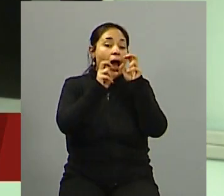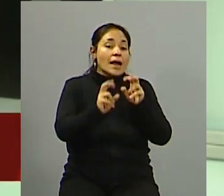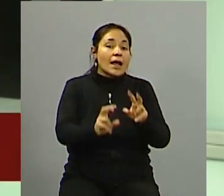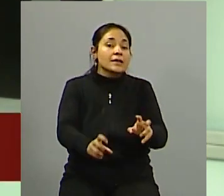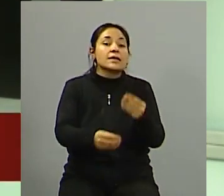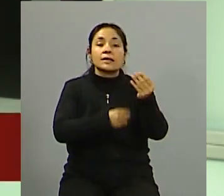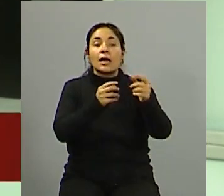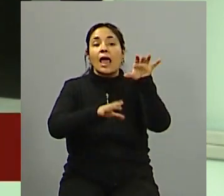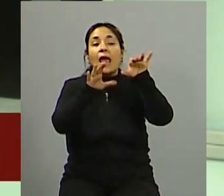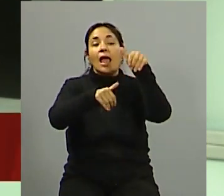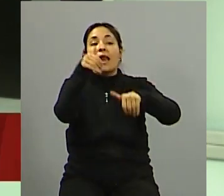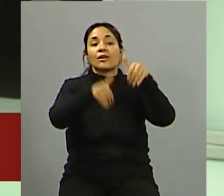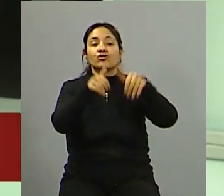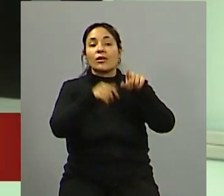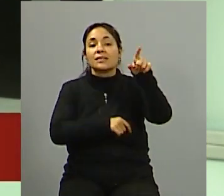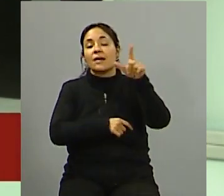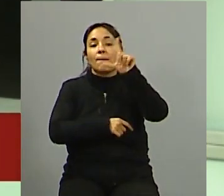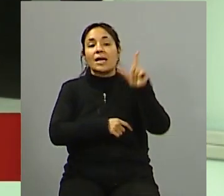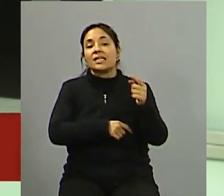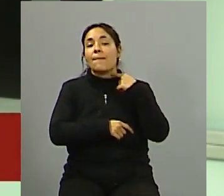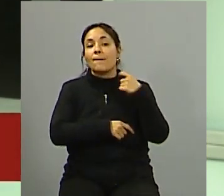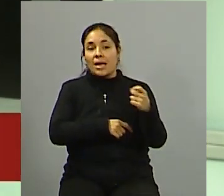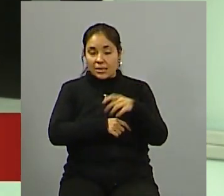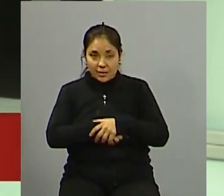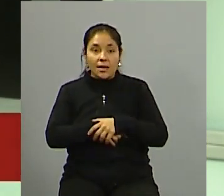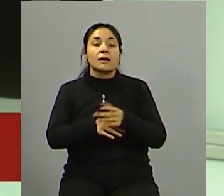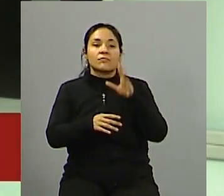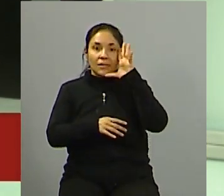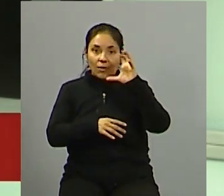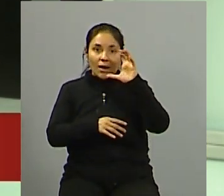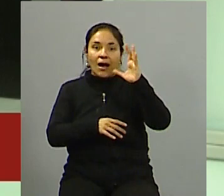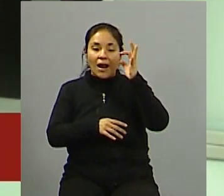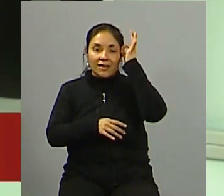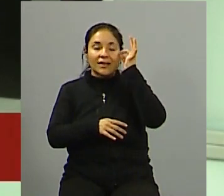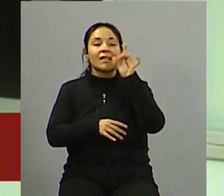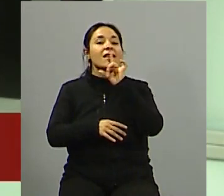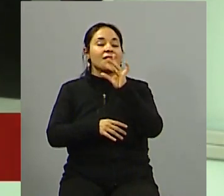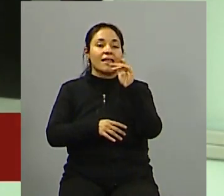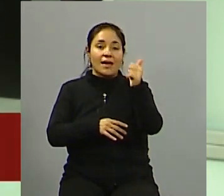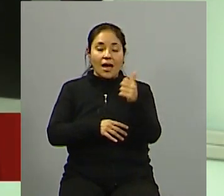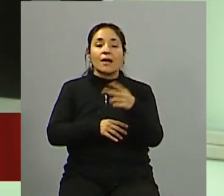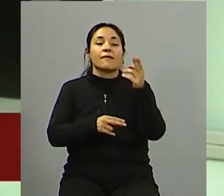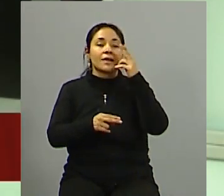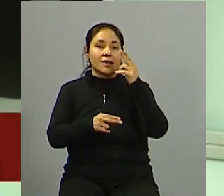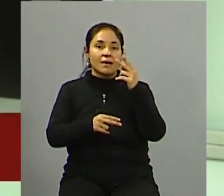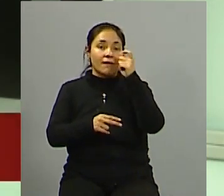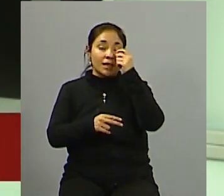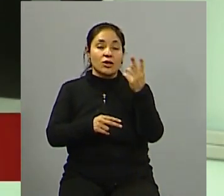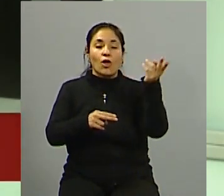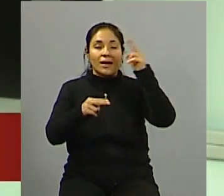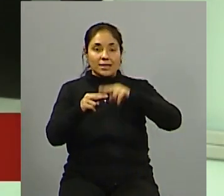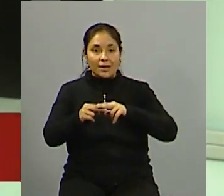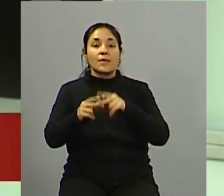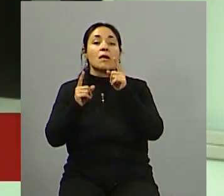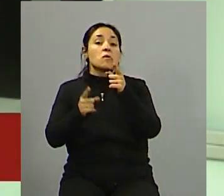De eso nos vamos a ocupar hoy en Chat Político en el 30 de la TDA. Recuerden que estamos en el 22 de Supercanal HD y que si quieren tomar contacto con nosotros lo